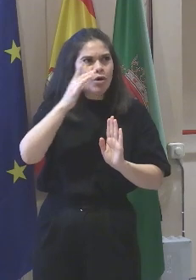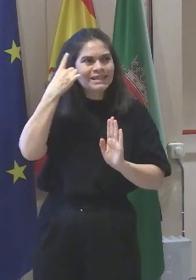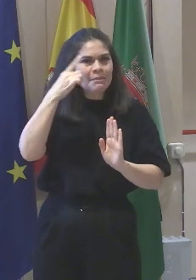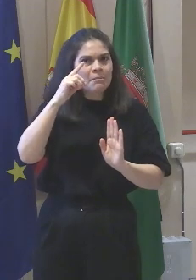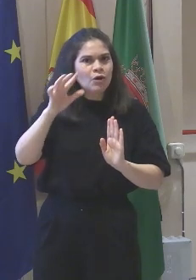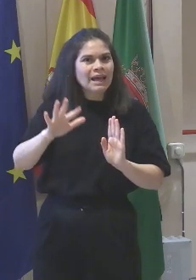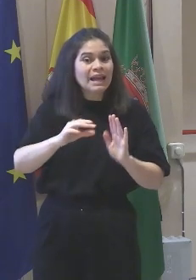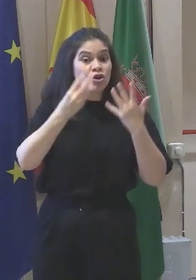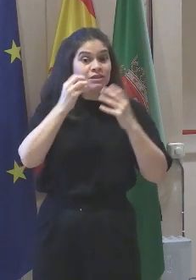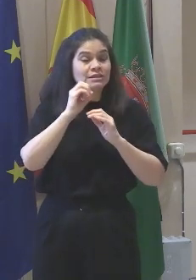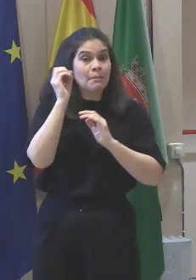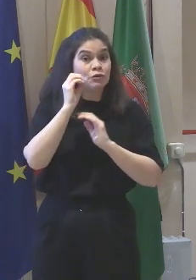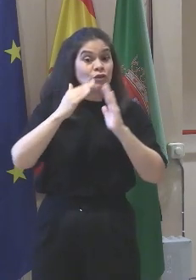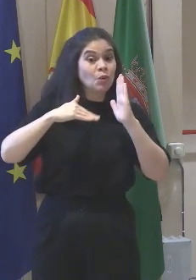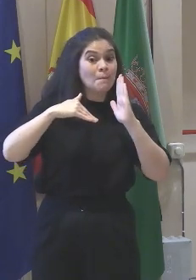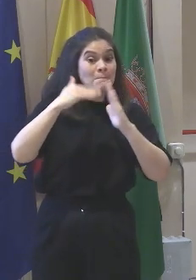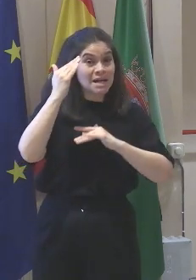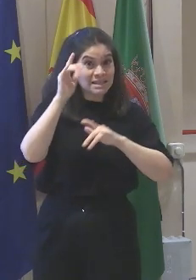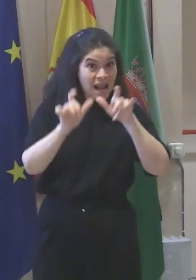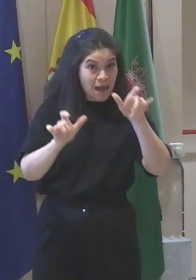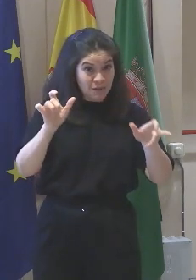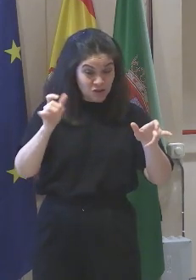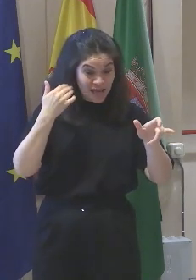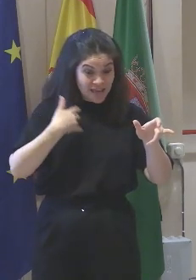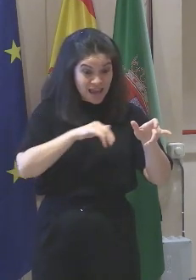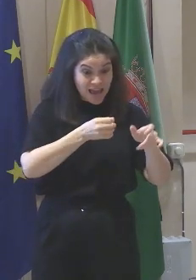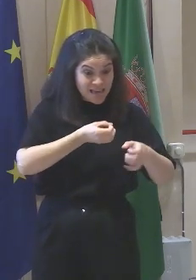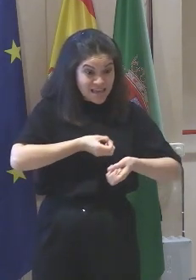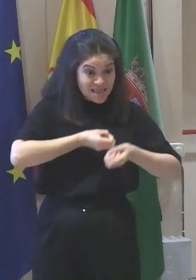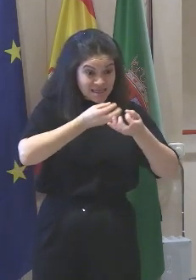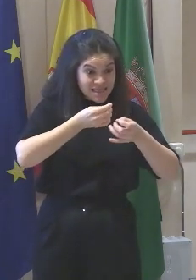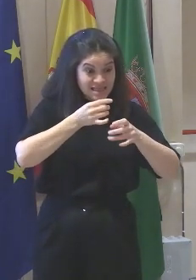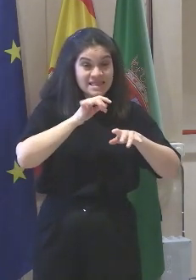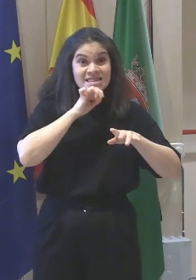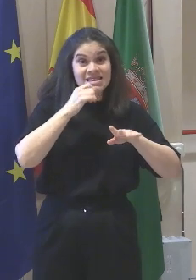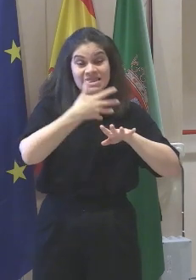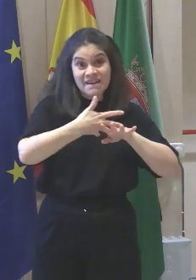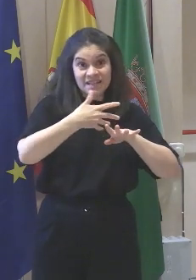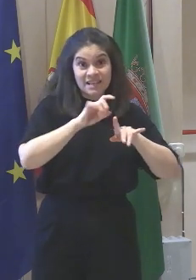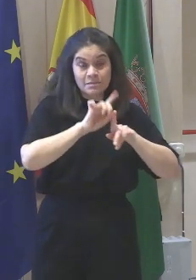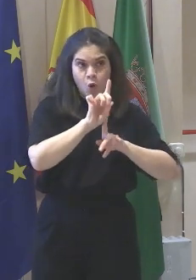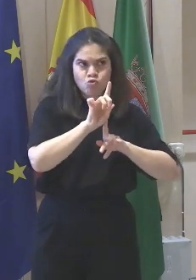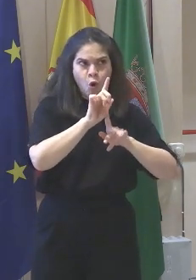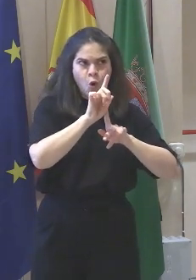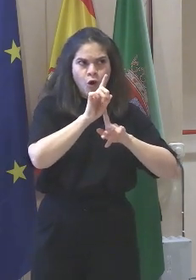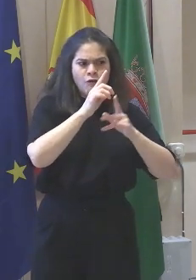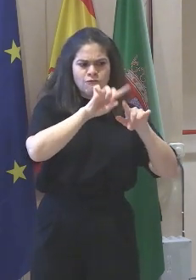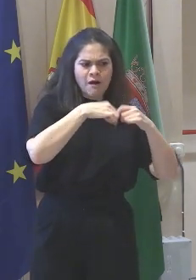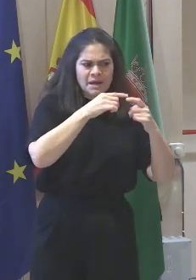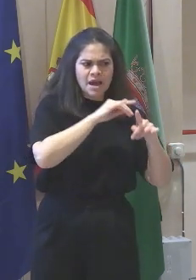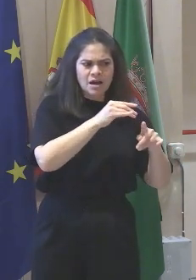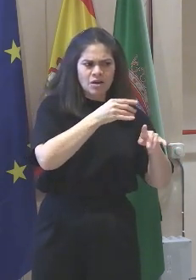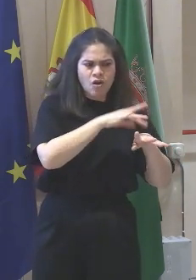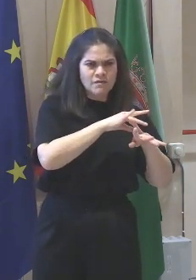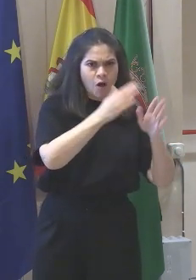del 80% de las personas que se diagnostican de diabetes tipo 1 no tienen ningún familiar con diabetes. Y si en